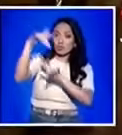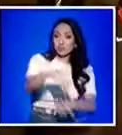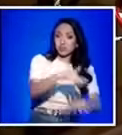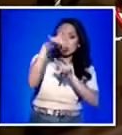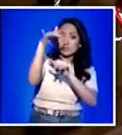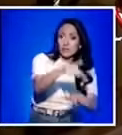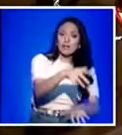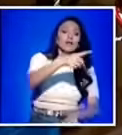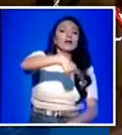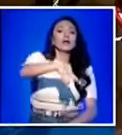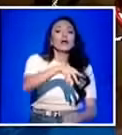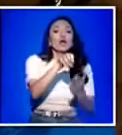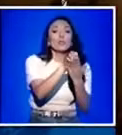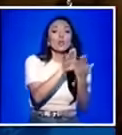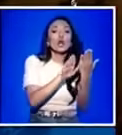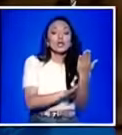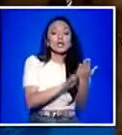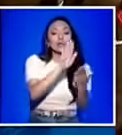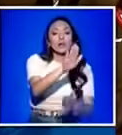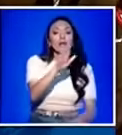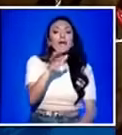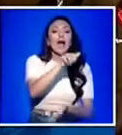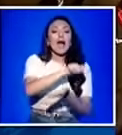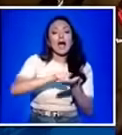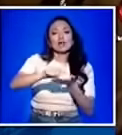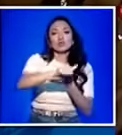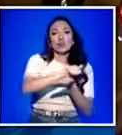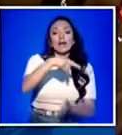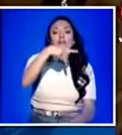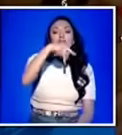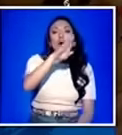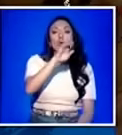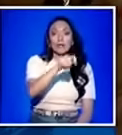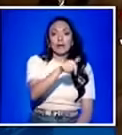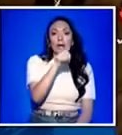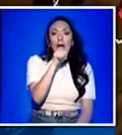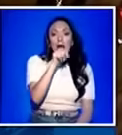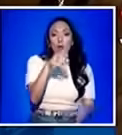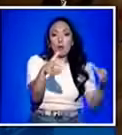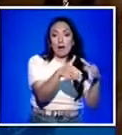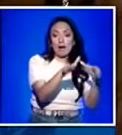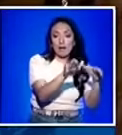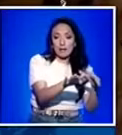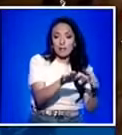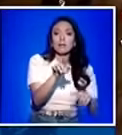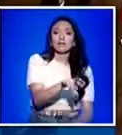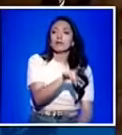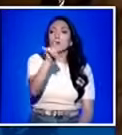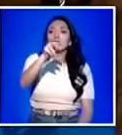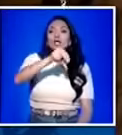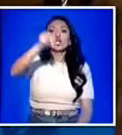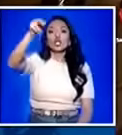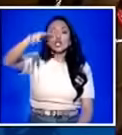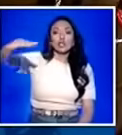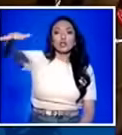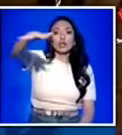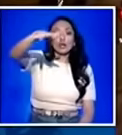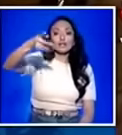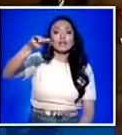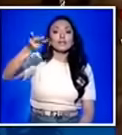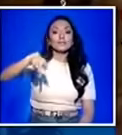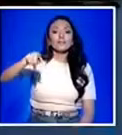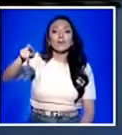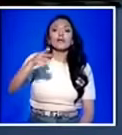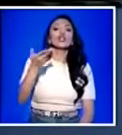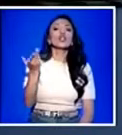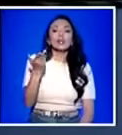del proyecto hidroeléctrico Paute, que están las tres hidroeléctricas, y parte de esto también hacia la parte norte, donde están